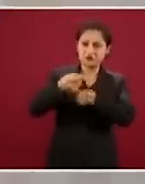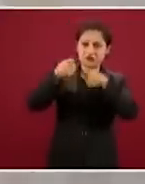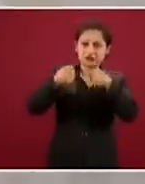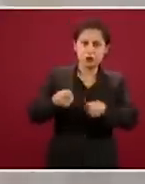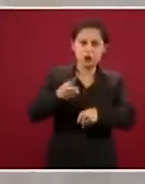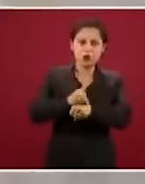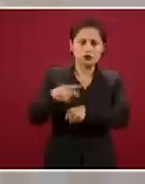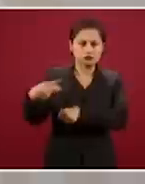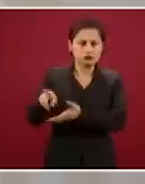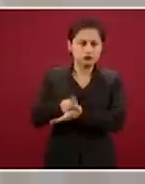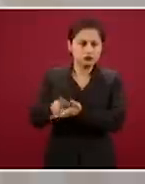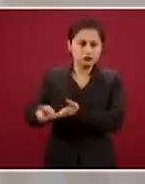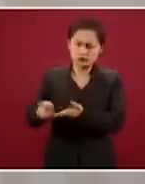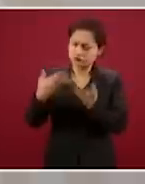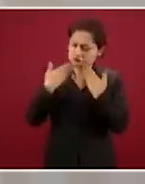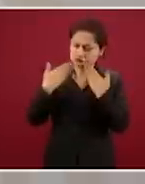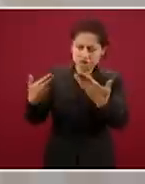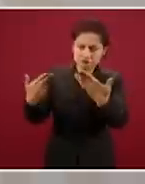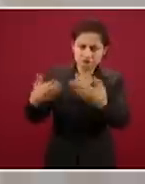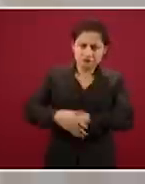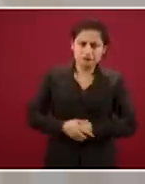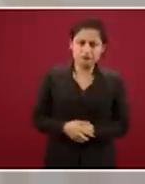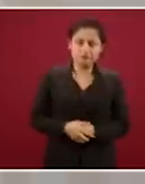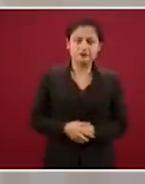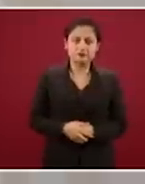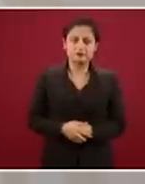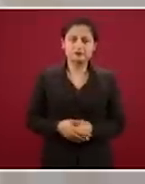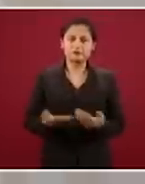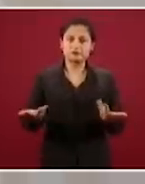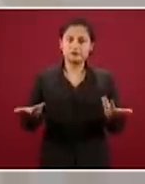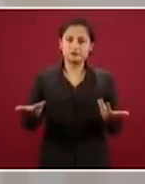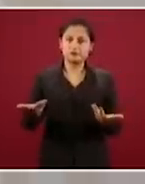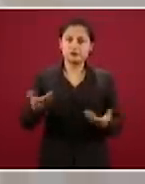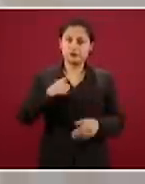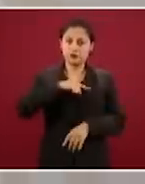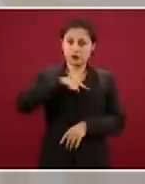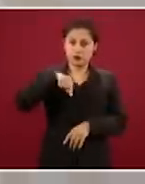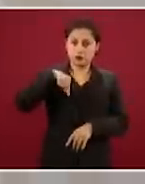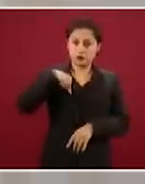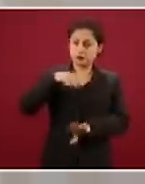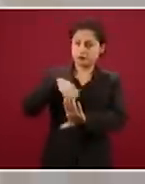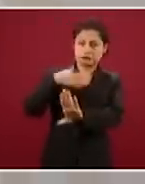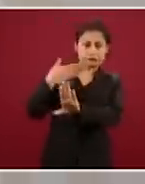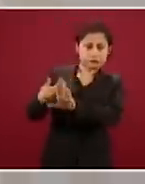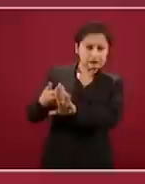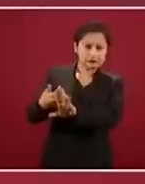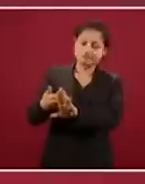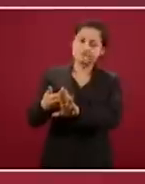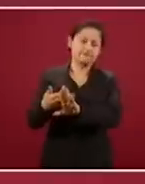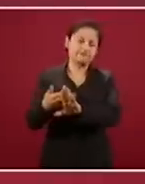No es nuestro propósito ofender a nadie.